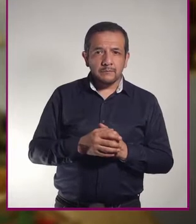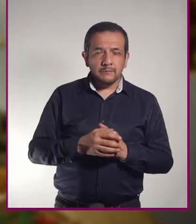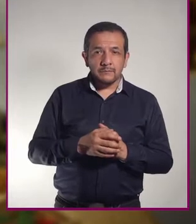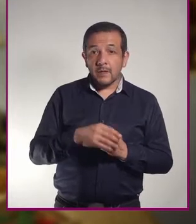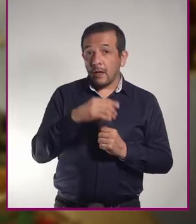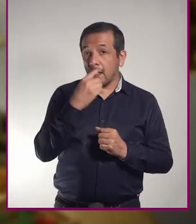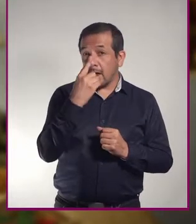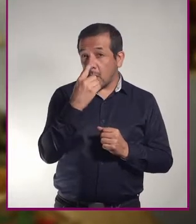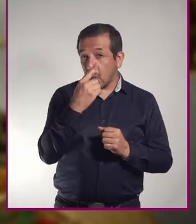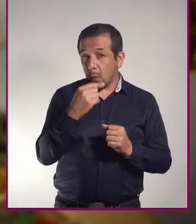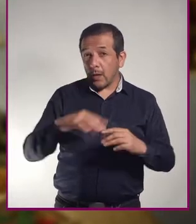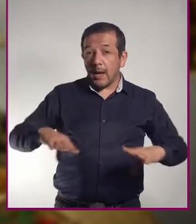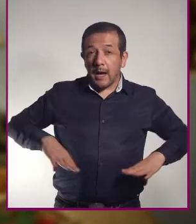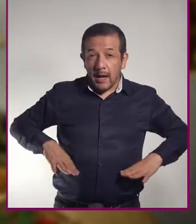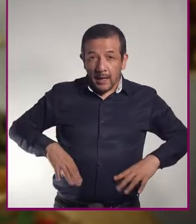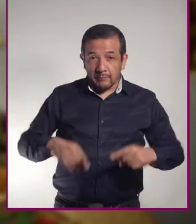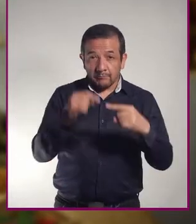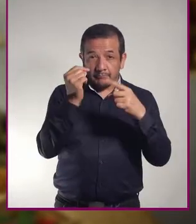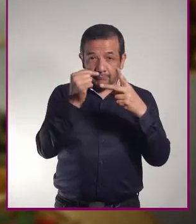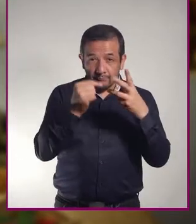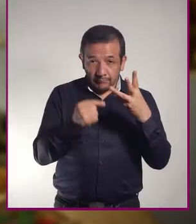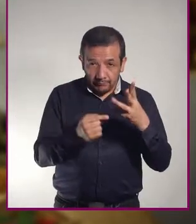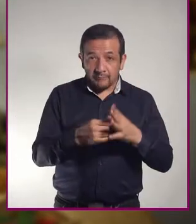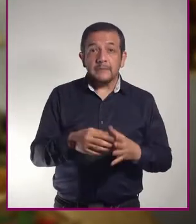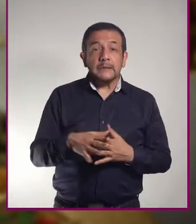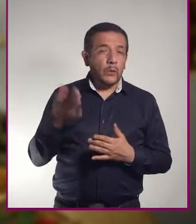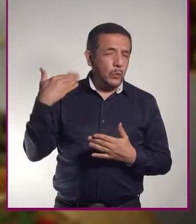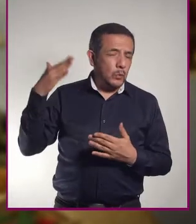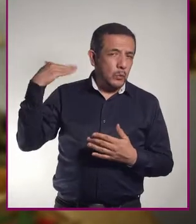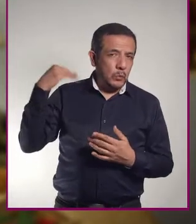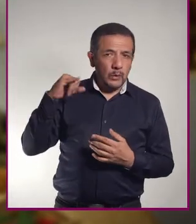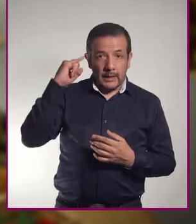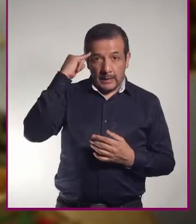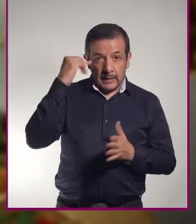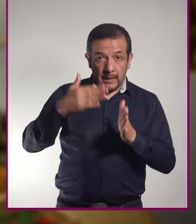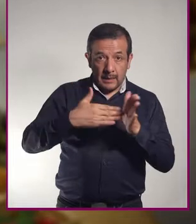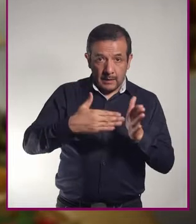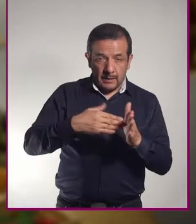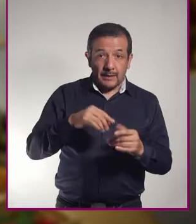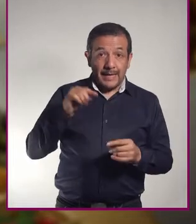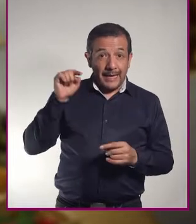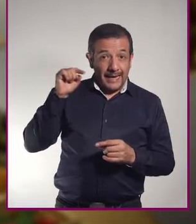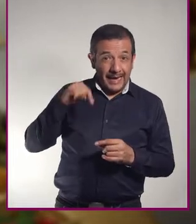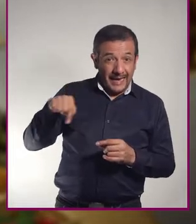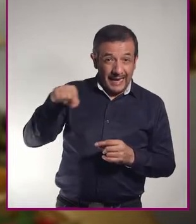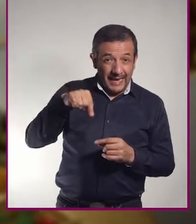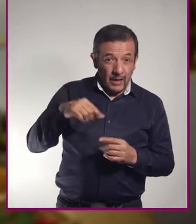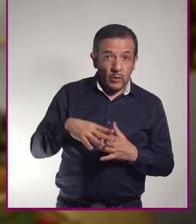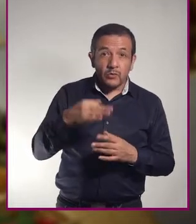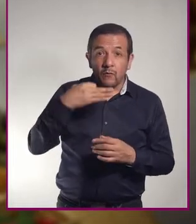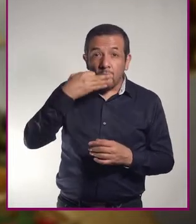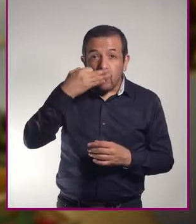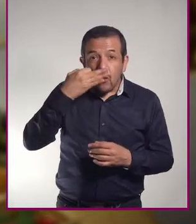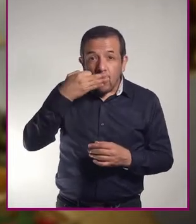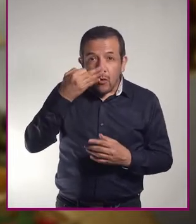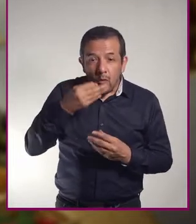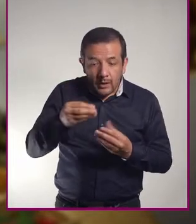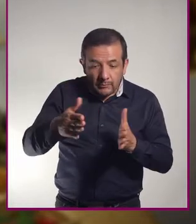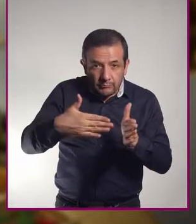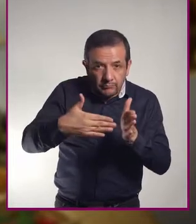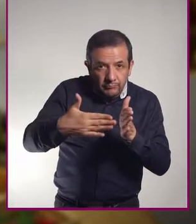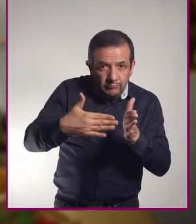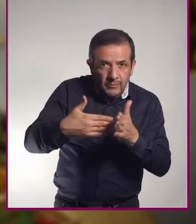Una de las características más fascinantes de la cocina prehispánica en México es su conocimiento para guisar flores. Es una